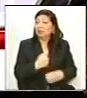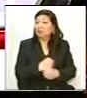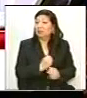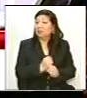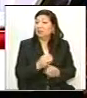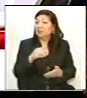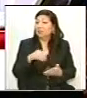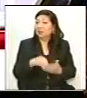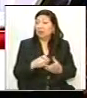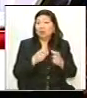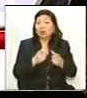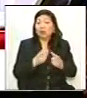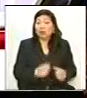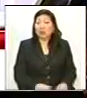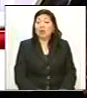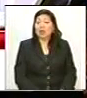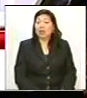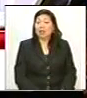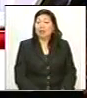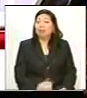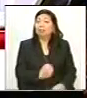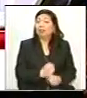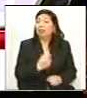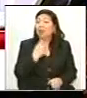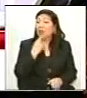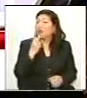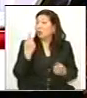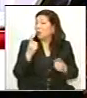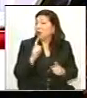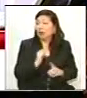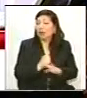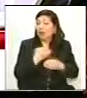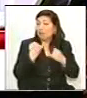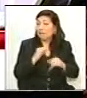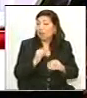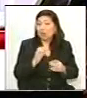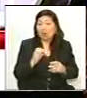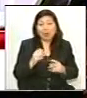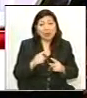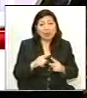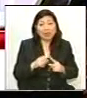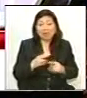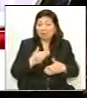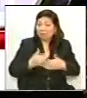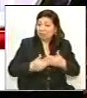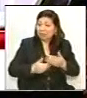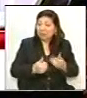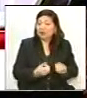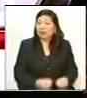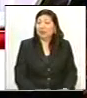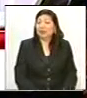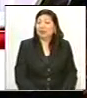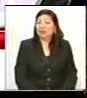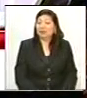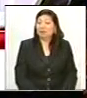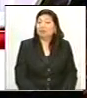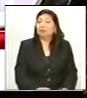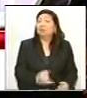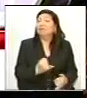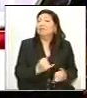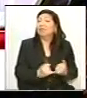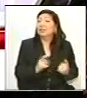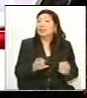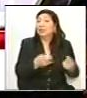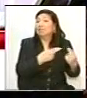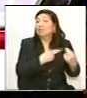se ha aplicado el modelo de control concurrente, el ejecutor ha dicho no estoy de acuerdo con el informe de la Contraloría y ha seguido como le corresponde, porque al final él es